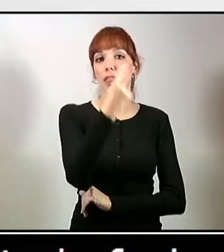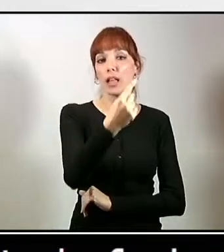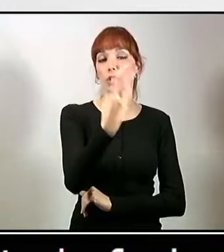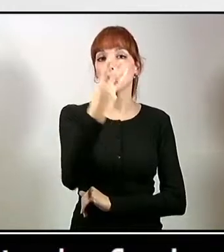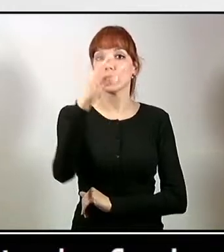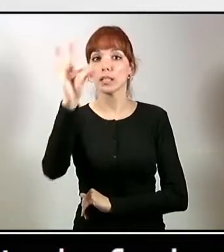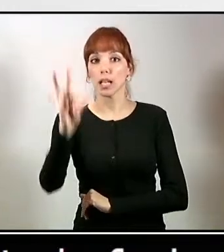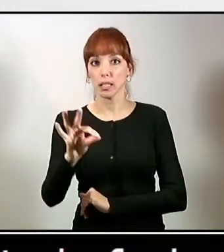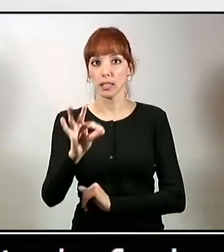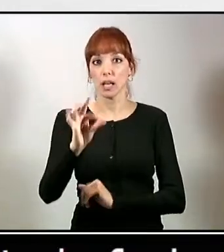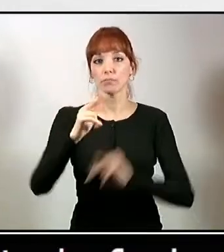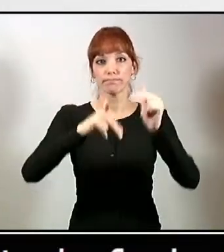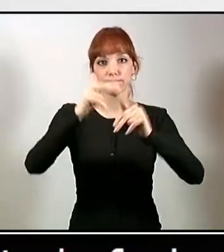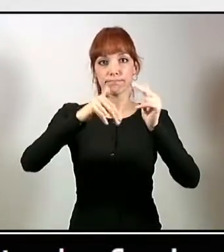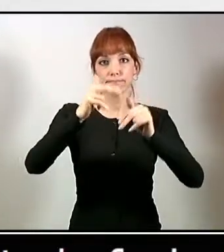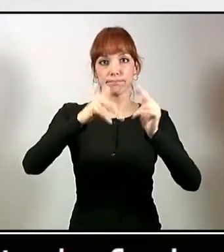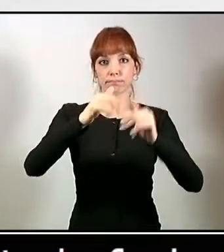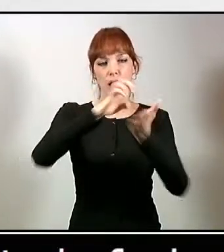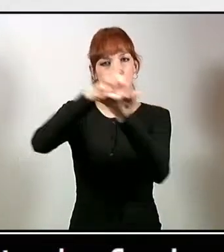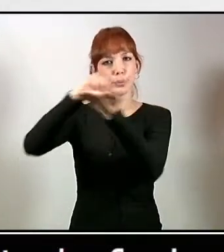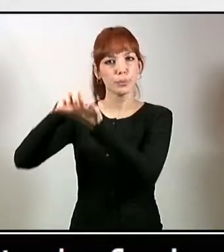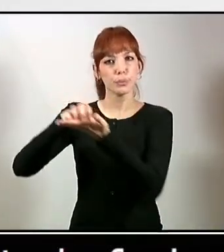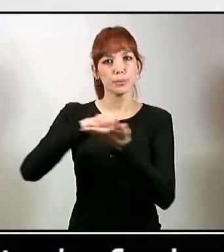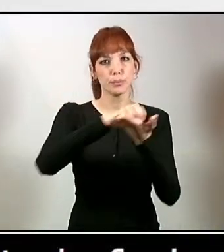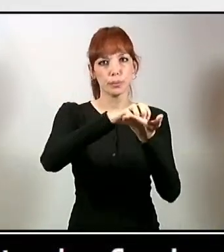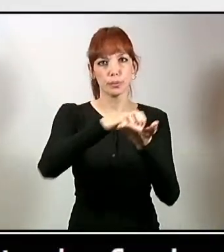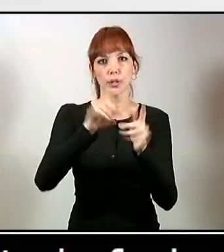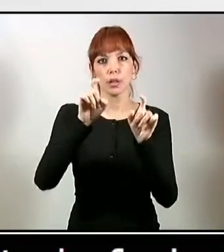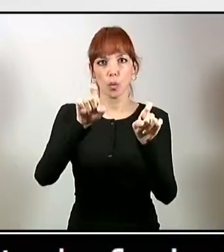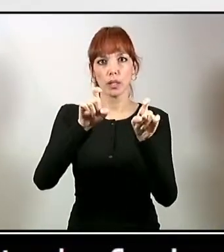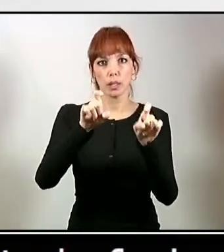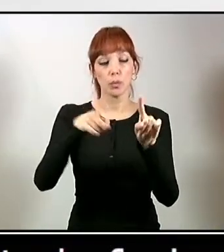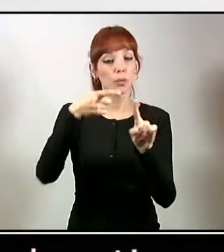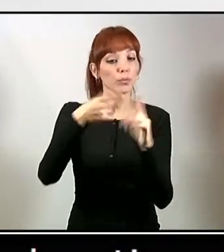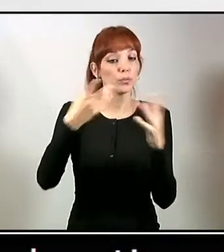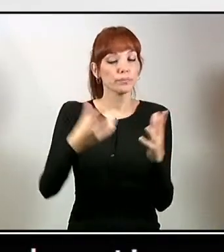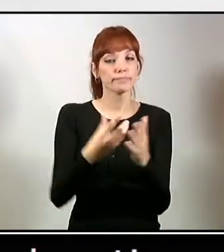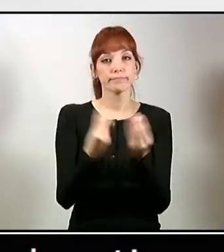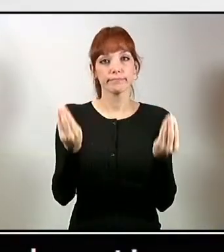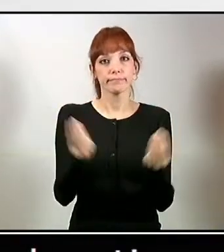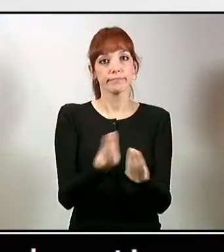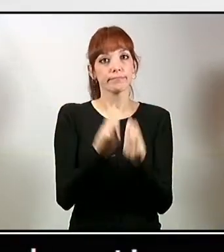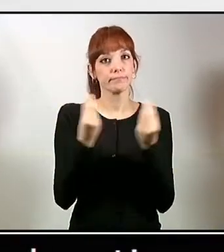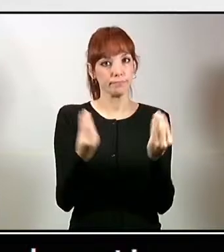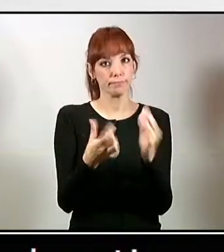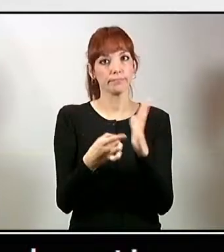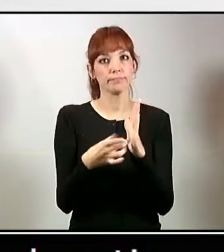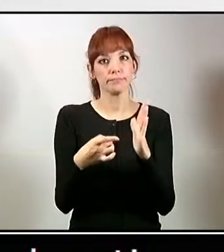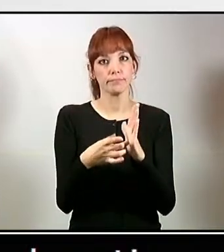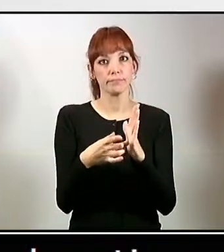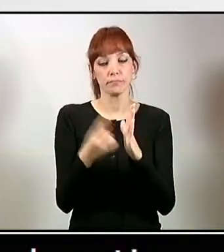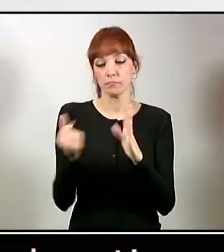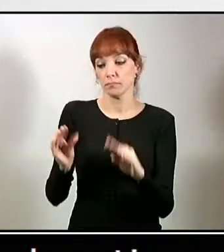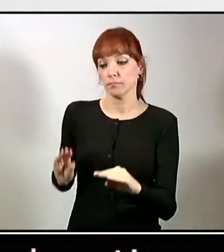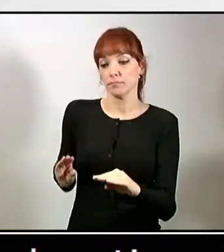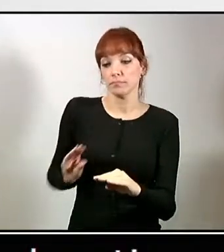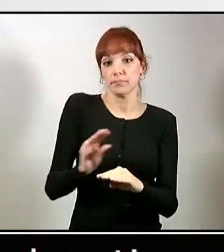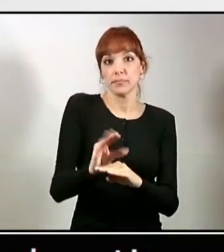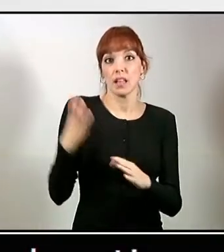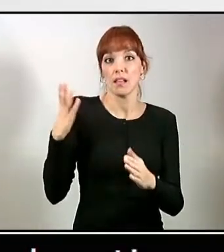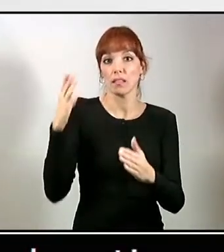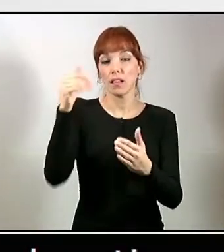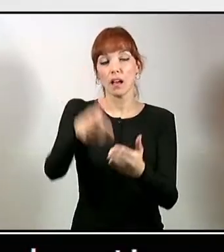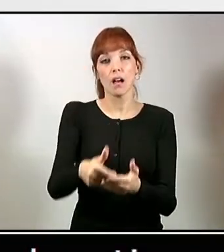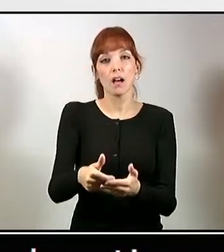1.130 actuaciones en centros educativos, en mejoras de esos centros educativos. Esto ha sido una inversión hasta el día de